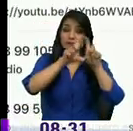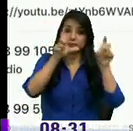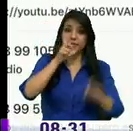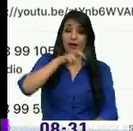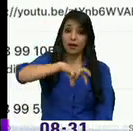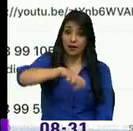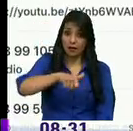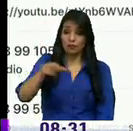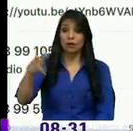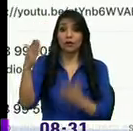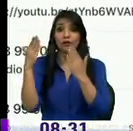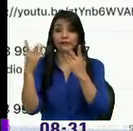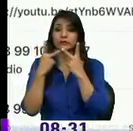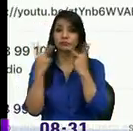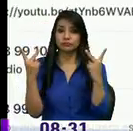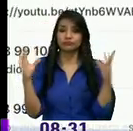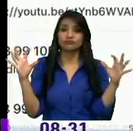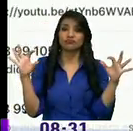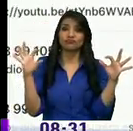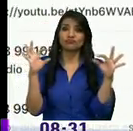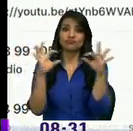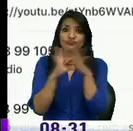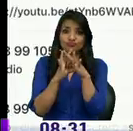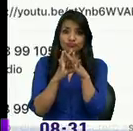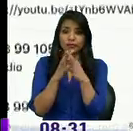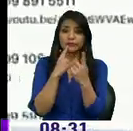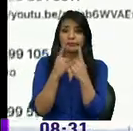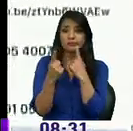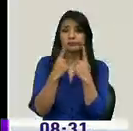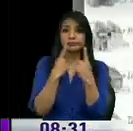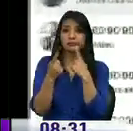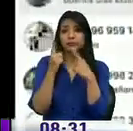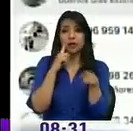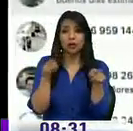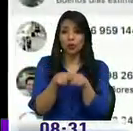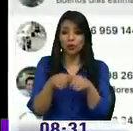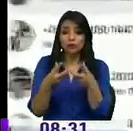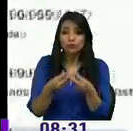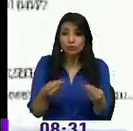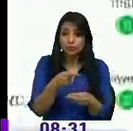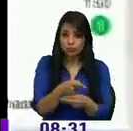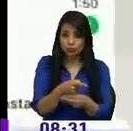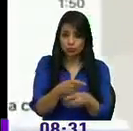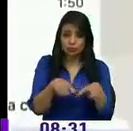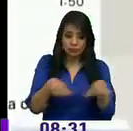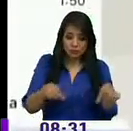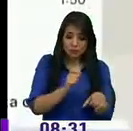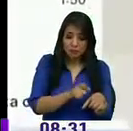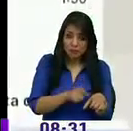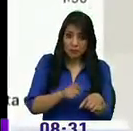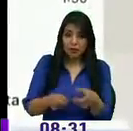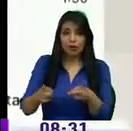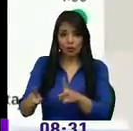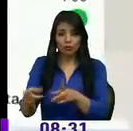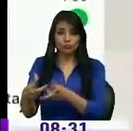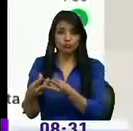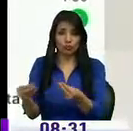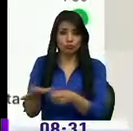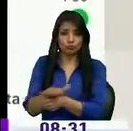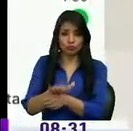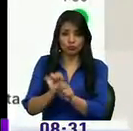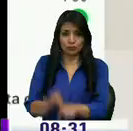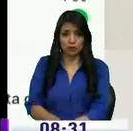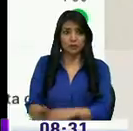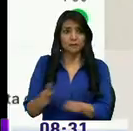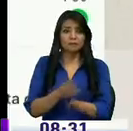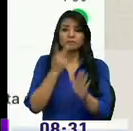las obras públicas se hablen. O sea, se articulen, dice la Ali. Buenos días, Roberto. Solicito tomar en